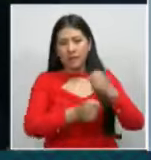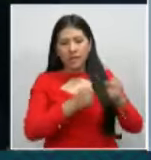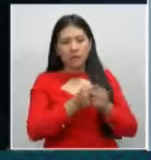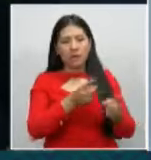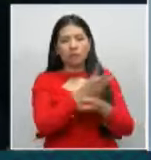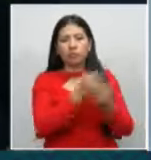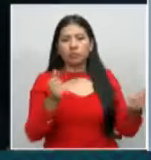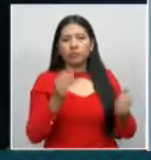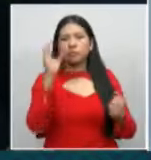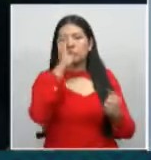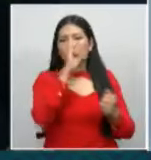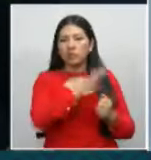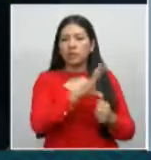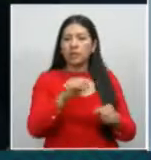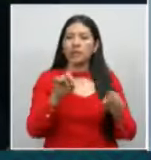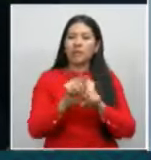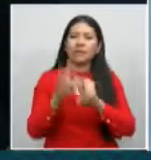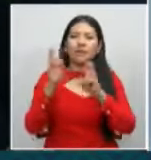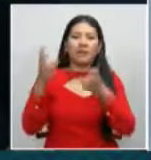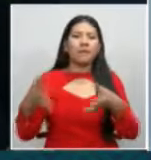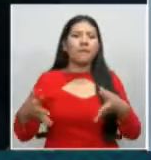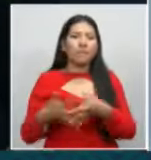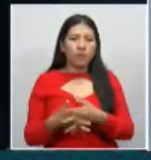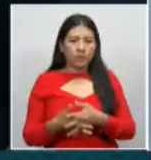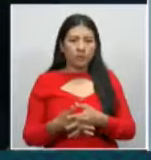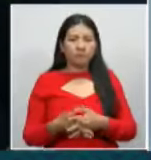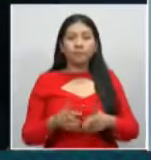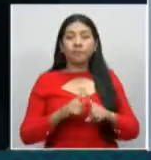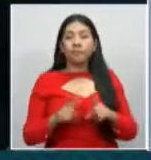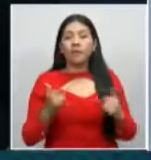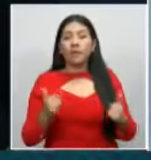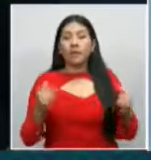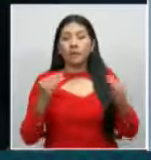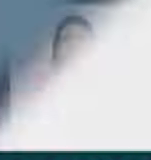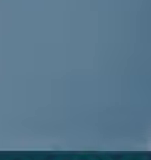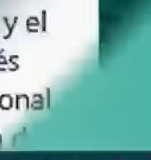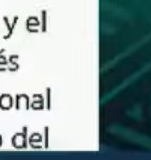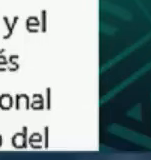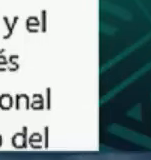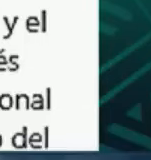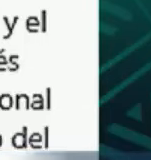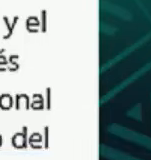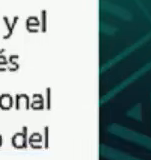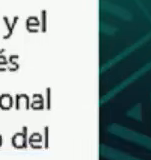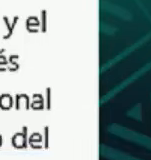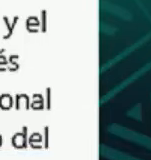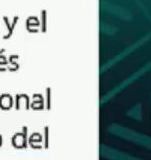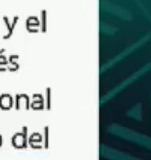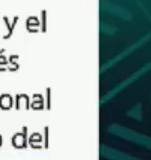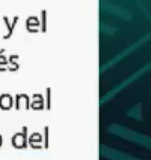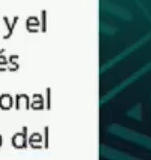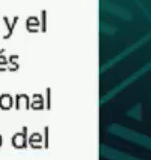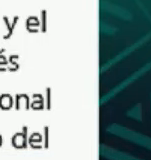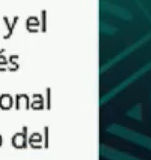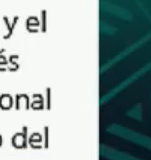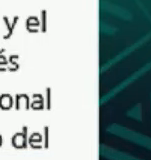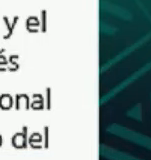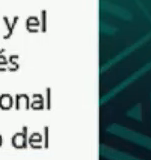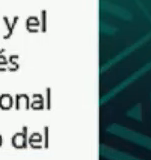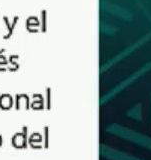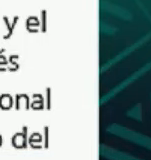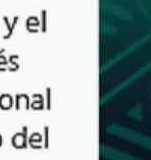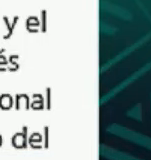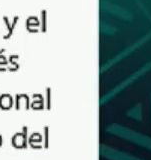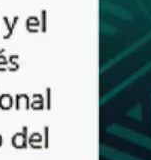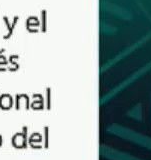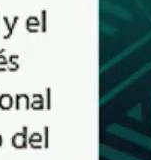nuestro país. Antes de ir a la publicidad, si podemos, por favor, señor director, revisar detalles de cómo el presidente Luis Arce se ha referido a